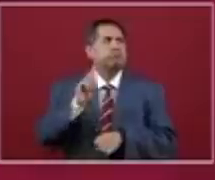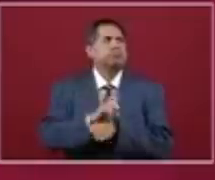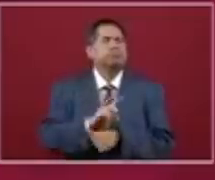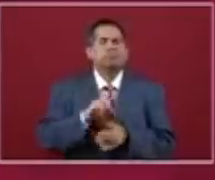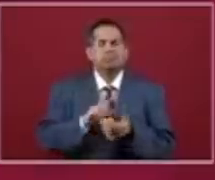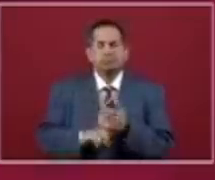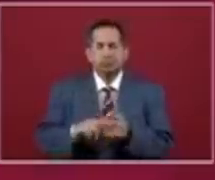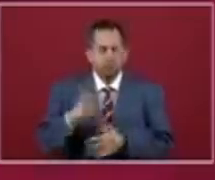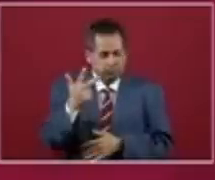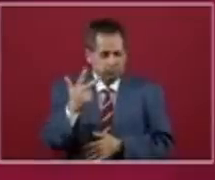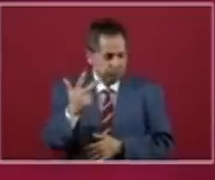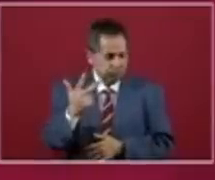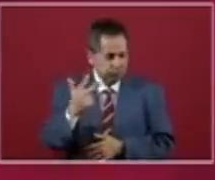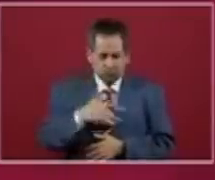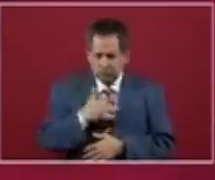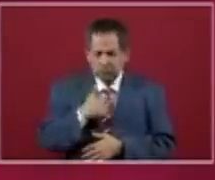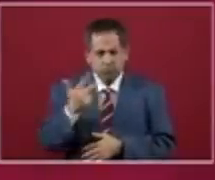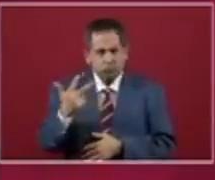8